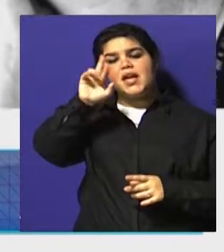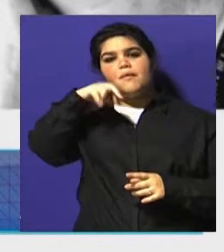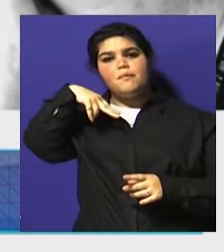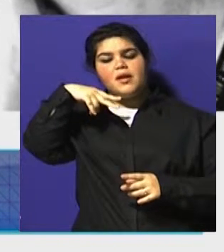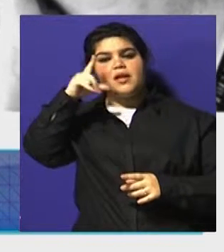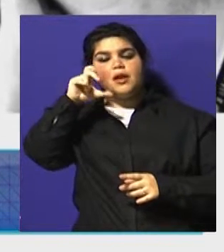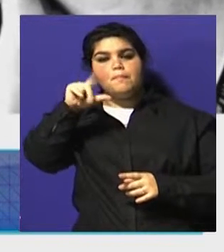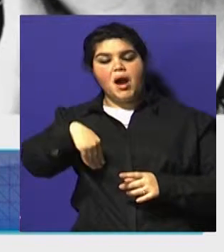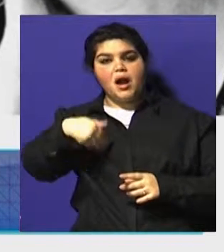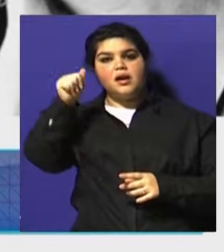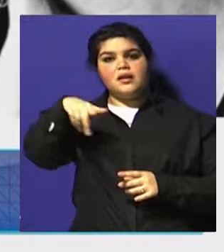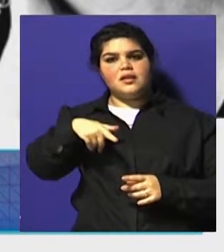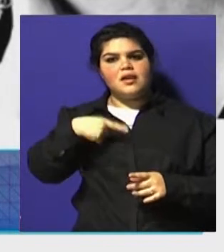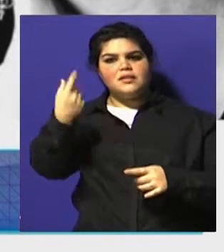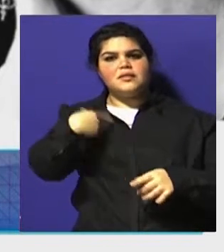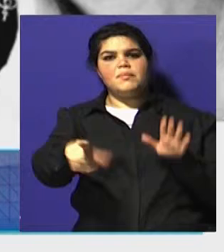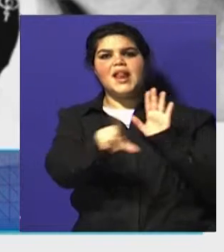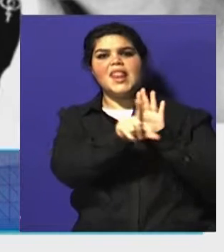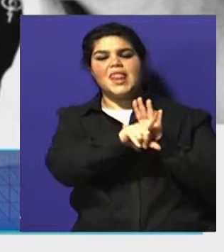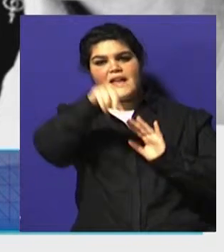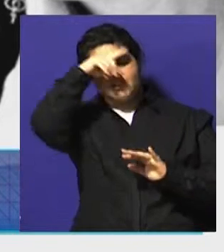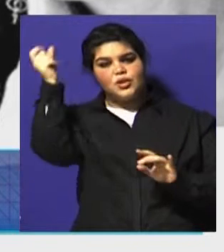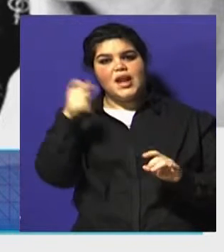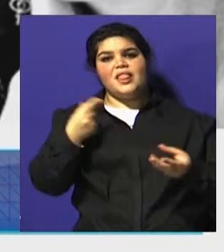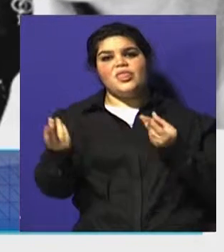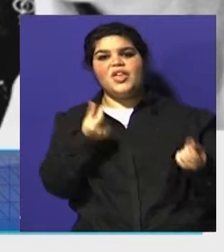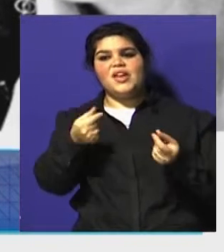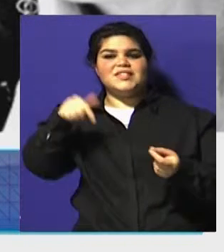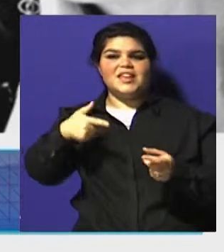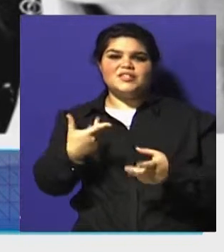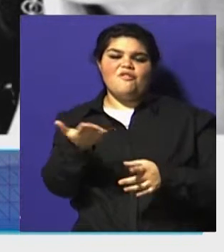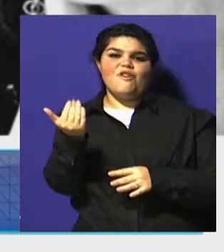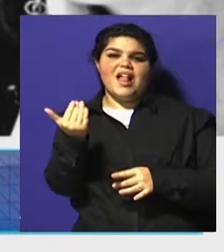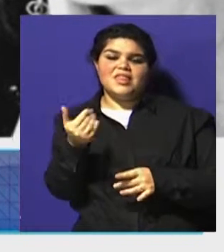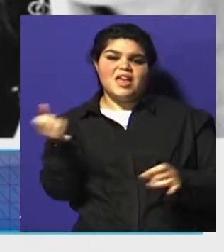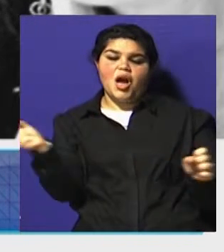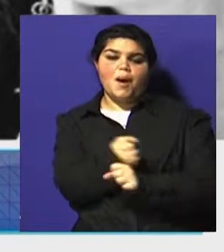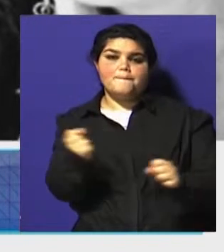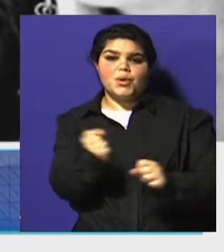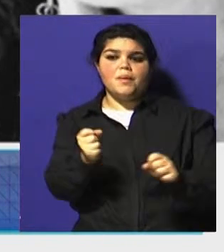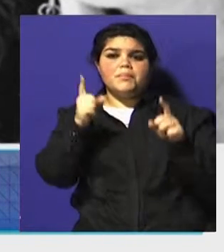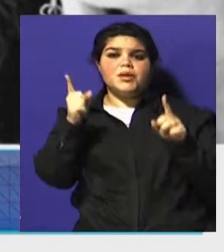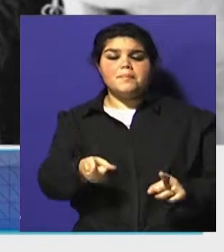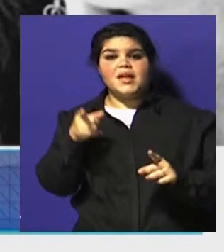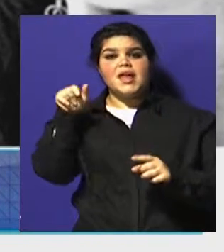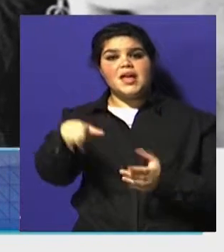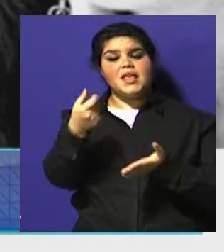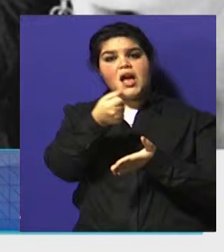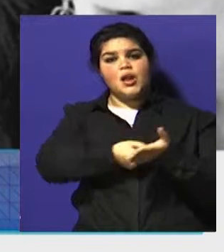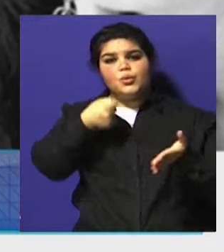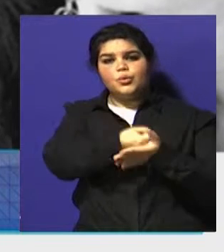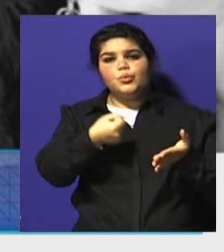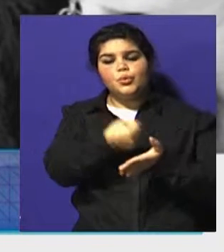también por la Ley Nacional de Danza, ley que todavía no sale, y en este momento su carrera de luchadora, que además, de lo